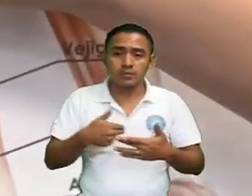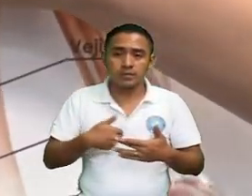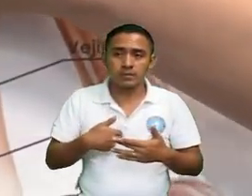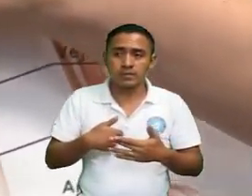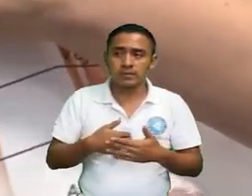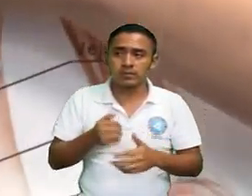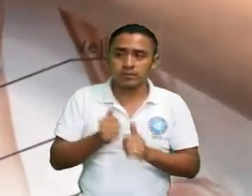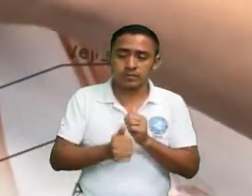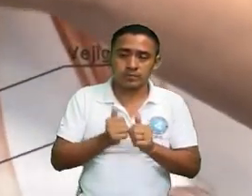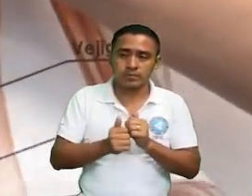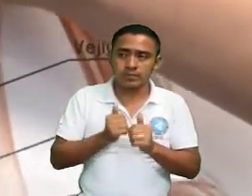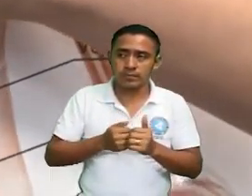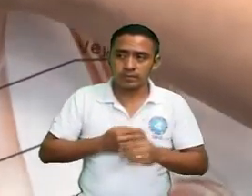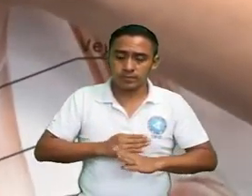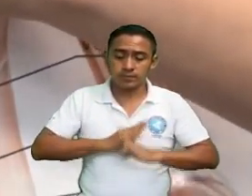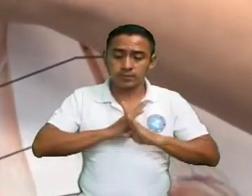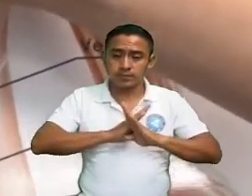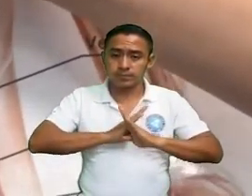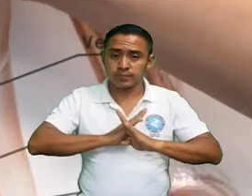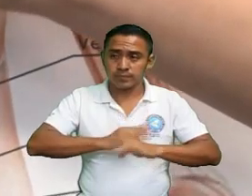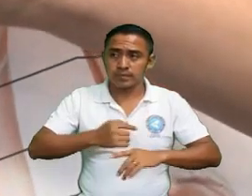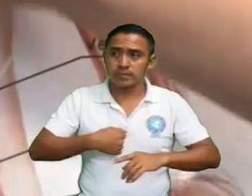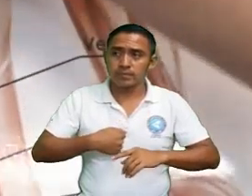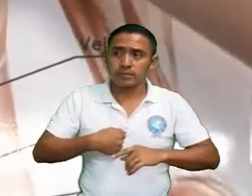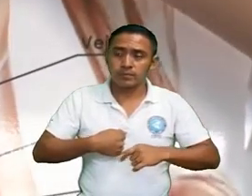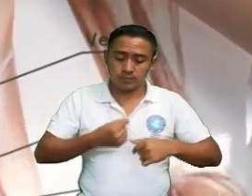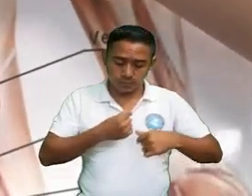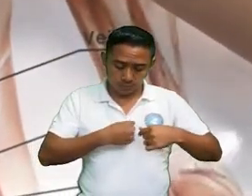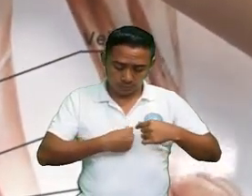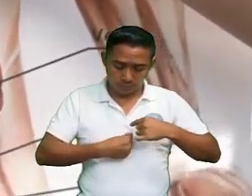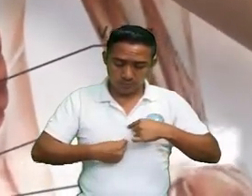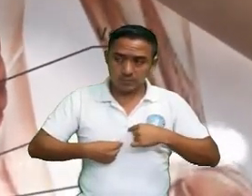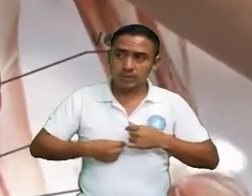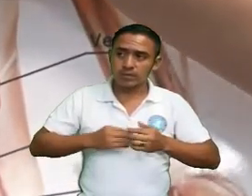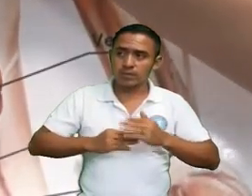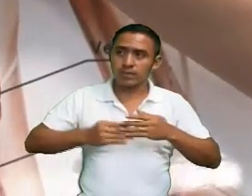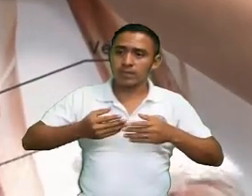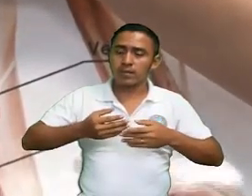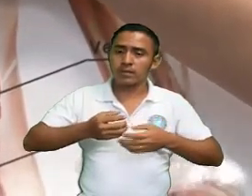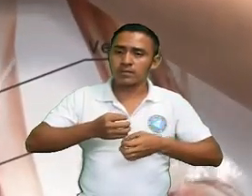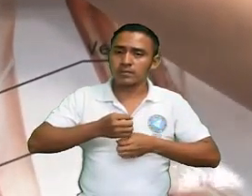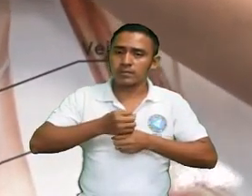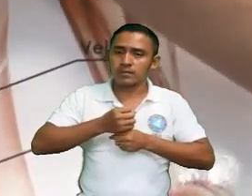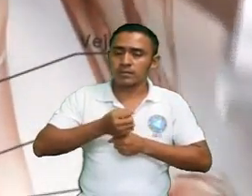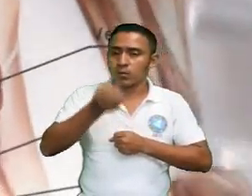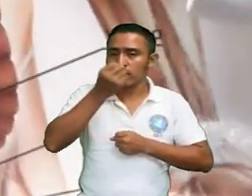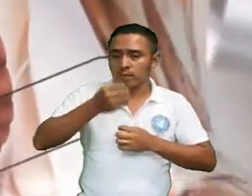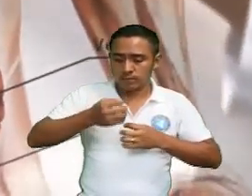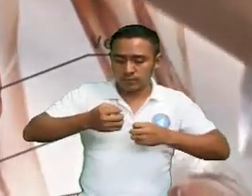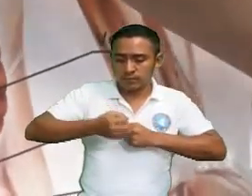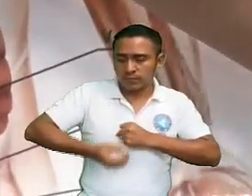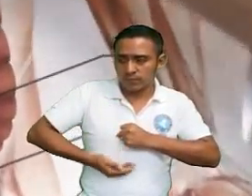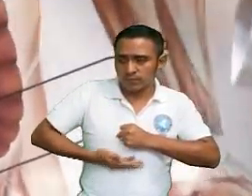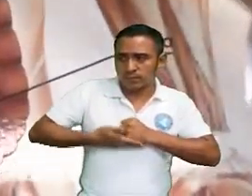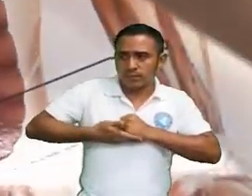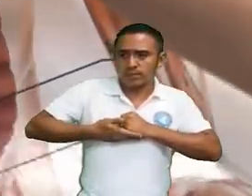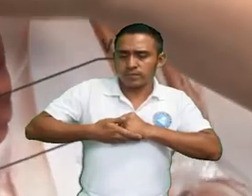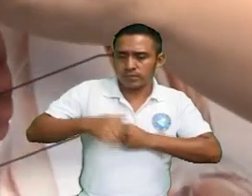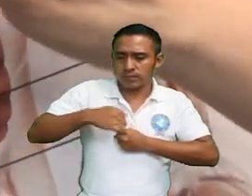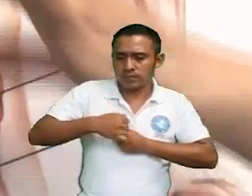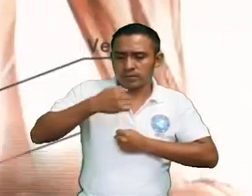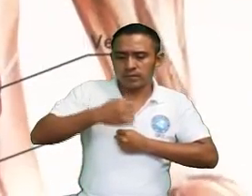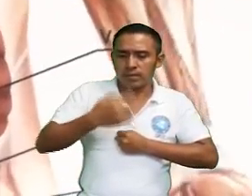un proceso de defensa que tiene el esófago, que es impedir que los alimentos vuelvan hacia